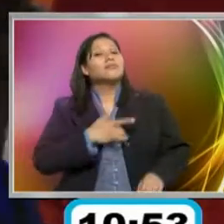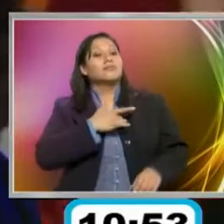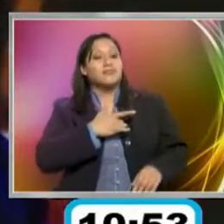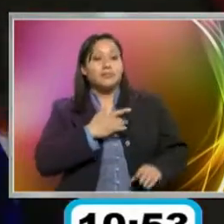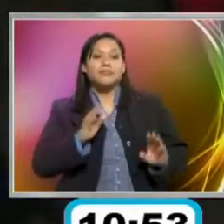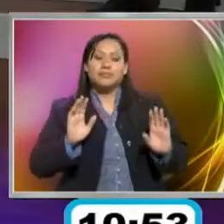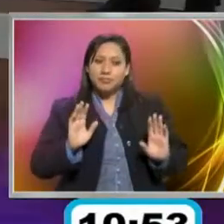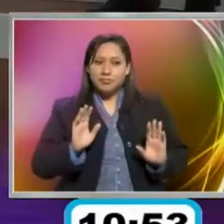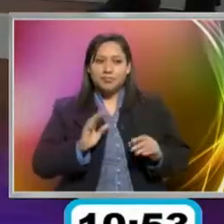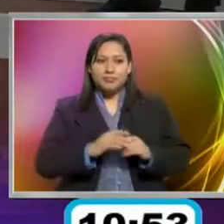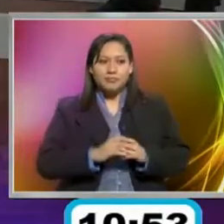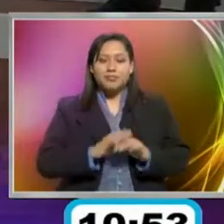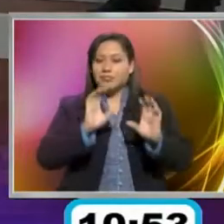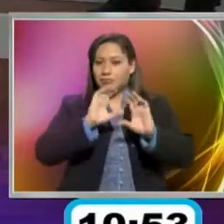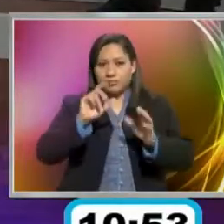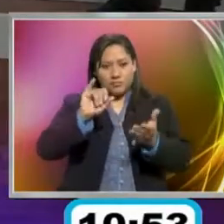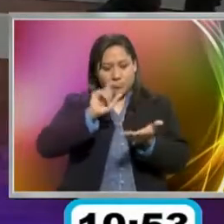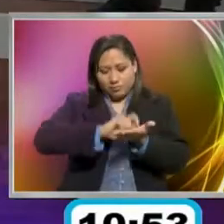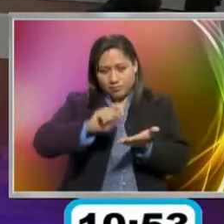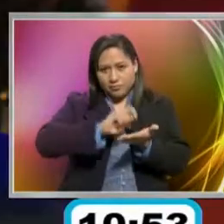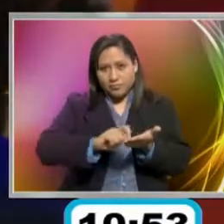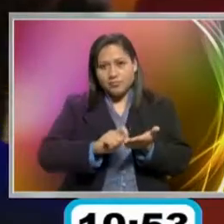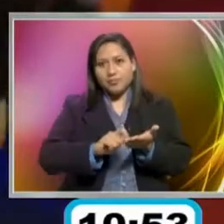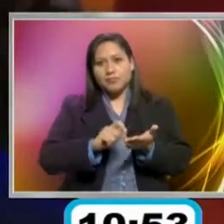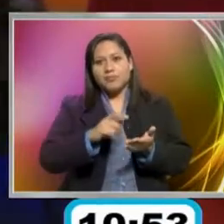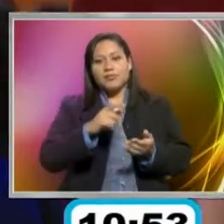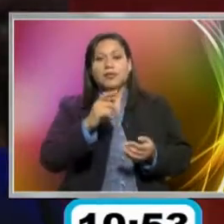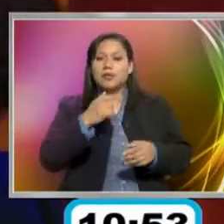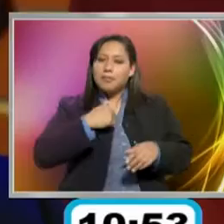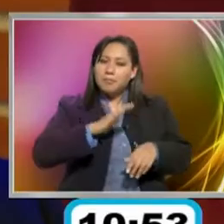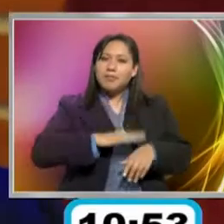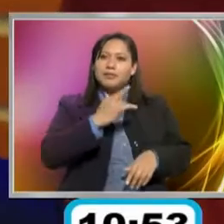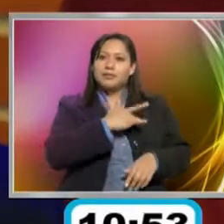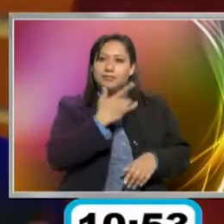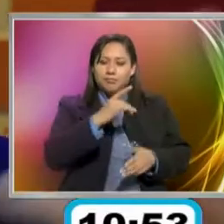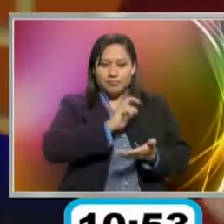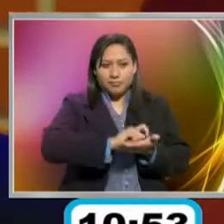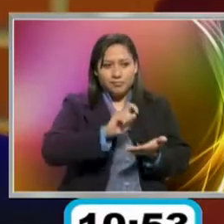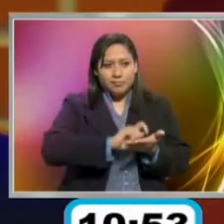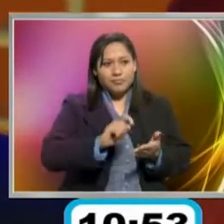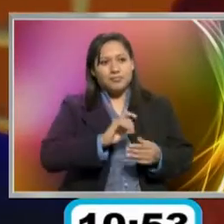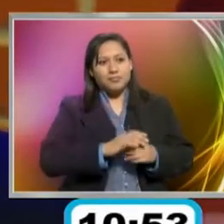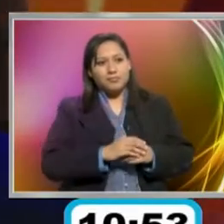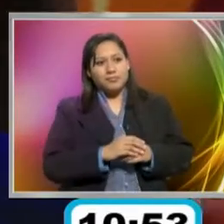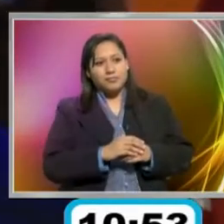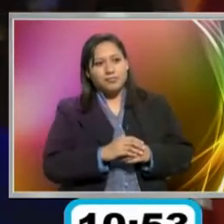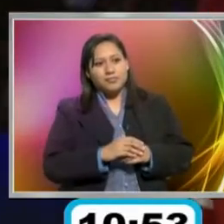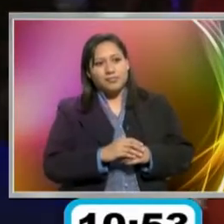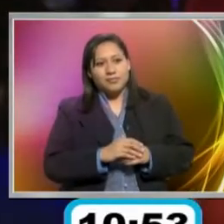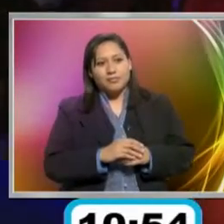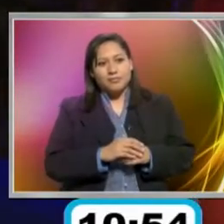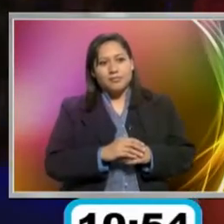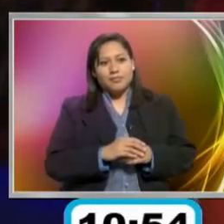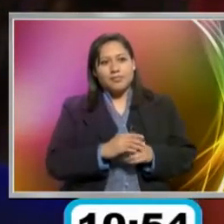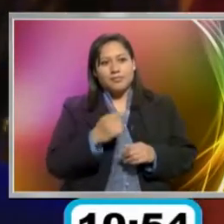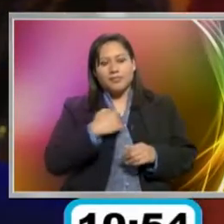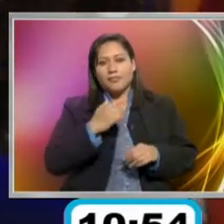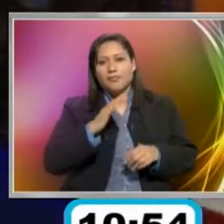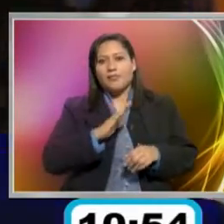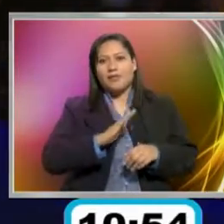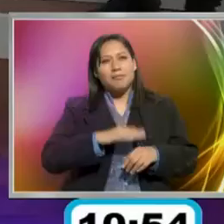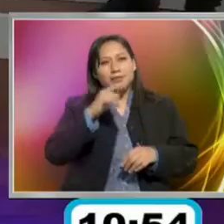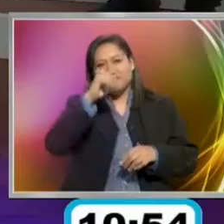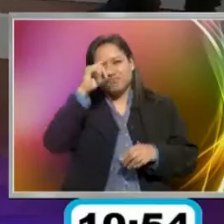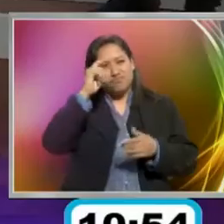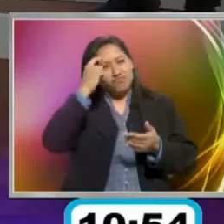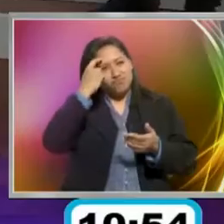sentirías? Y pues, así hago canciones, pero sí, cuando está uno enamorado, siento uno bonito. Así es. Sí, desarrolla uno Muy bien. La